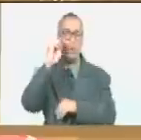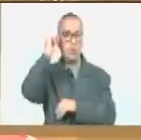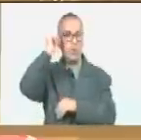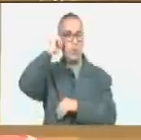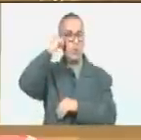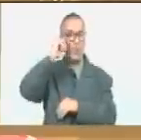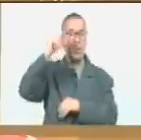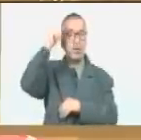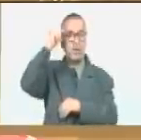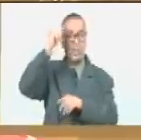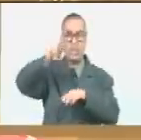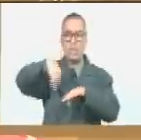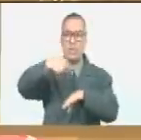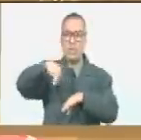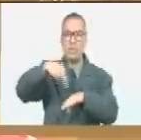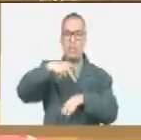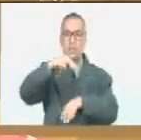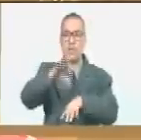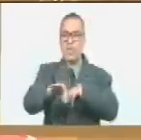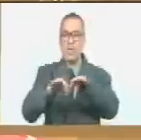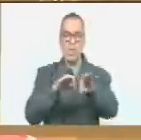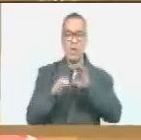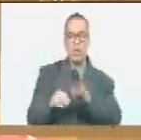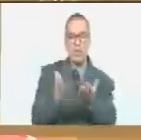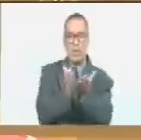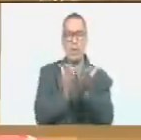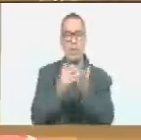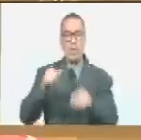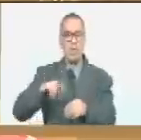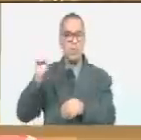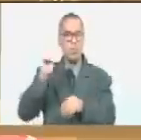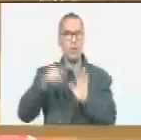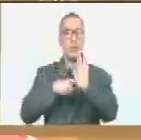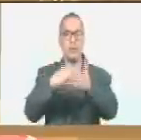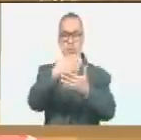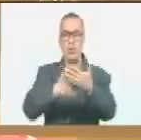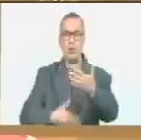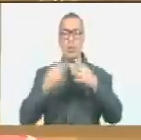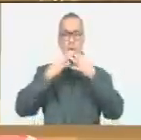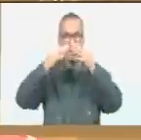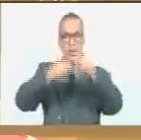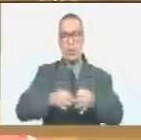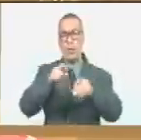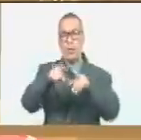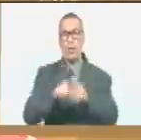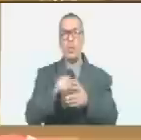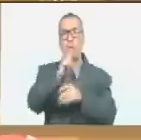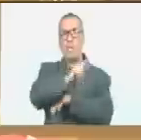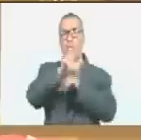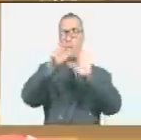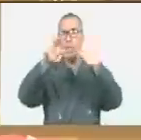conmemora el Día Nacional del Ajedrez Escolar en Venezuela, publicado en la Gaceta Oficial número